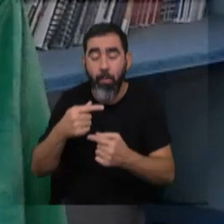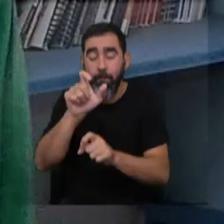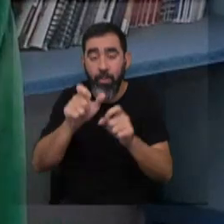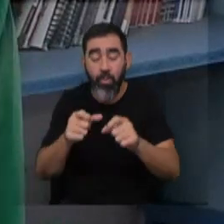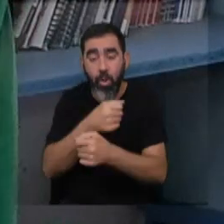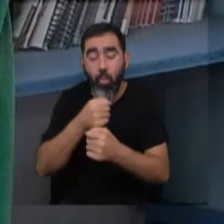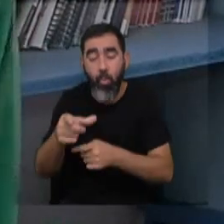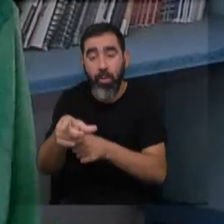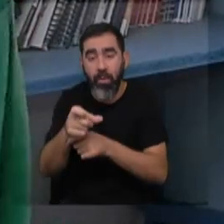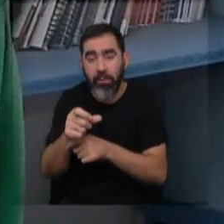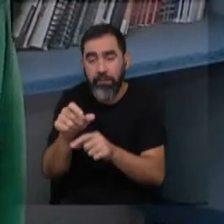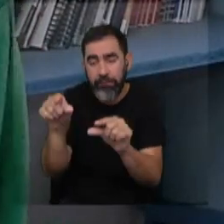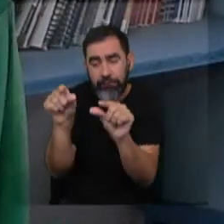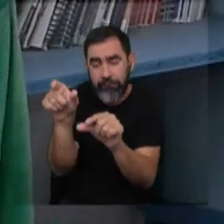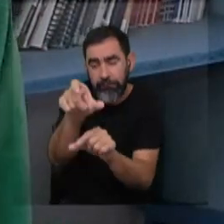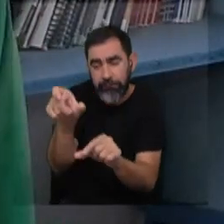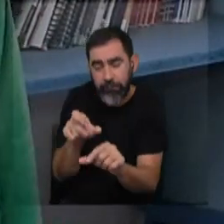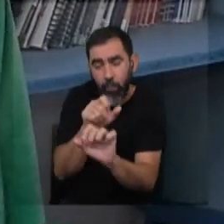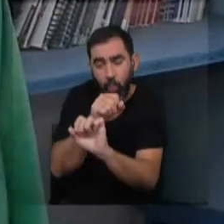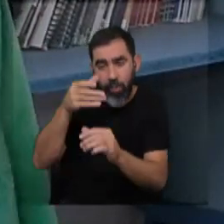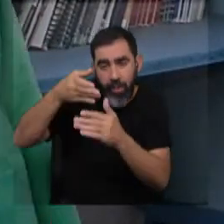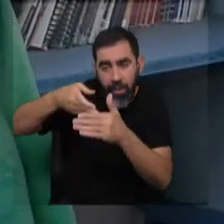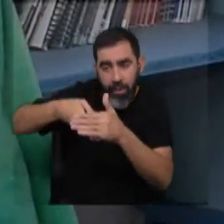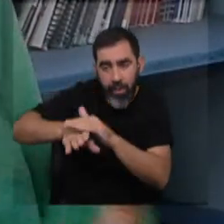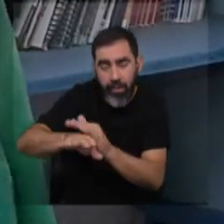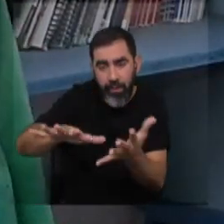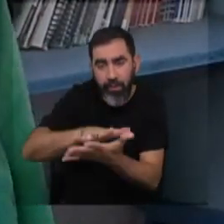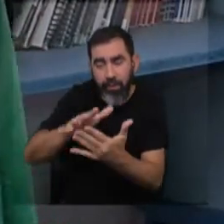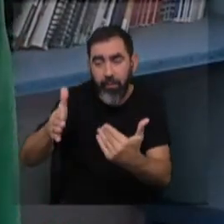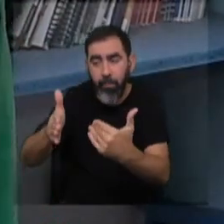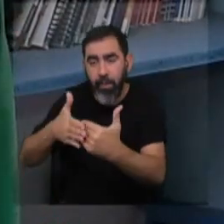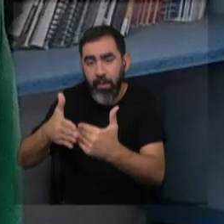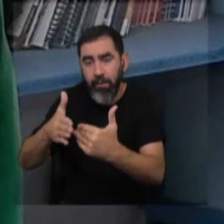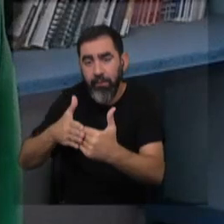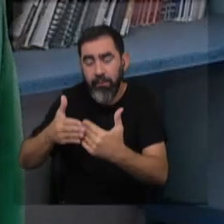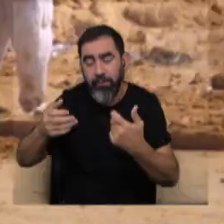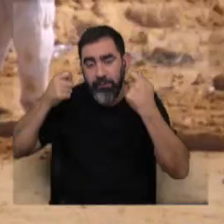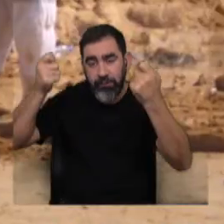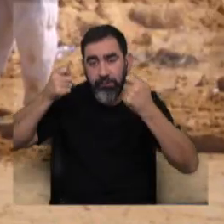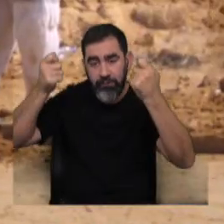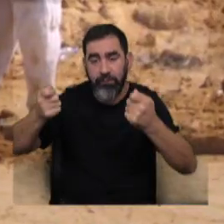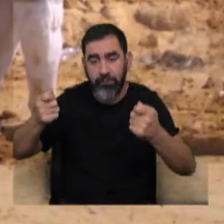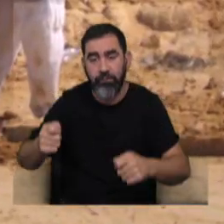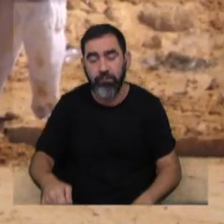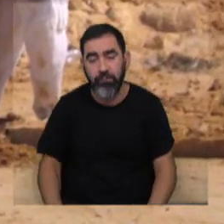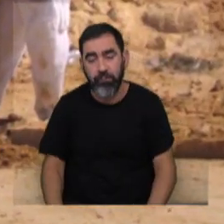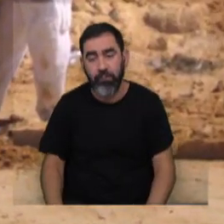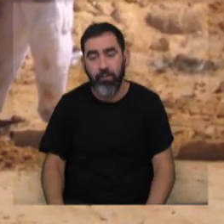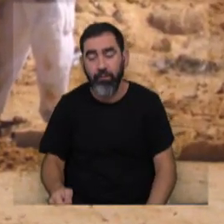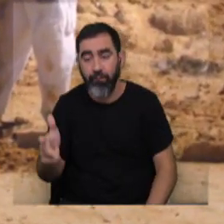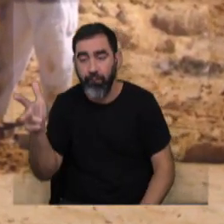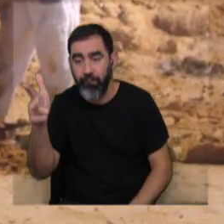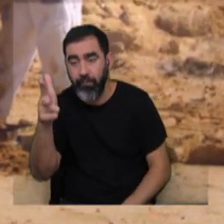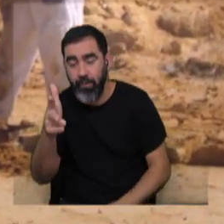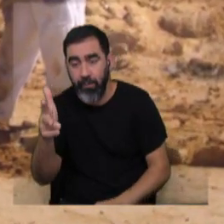hay un senderito muy chiquito por el cual tú puedes acceder como a este lugar que es el más cercano donde van a manifestarse. Y filmando y